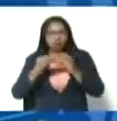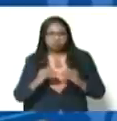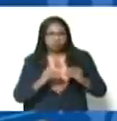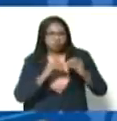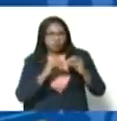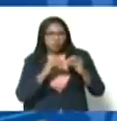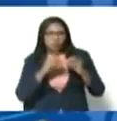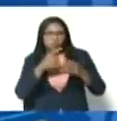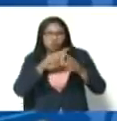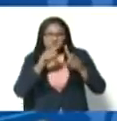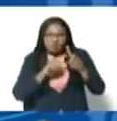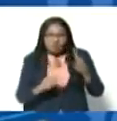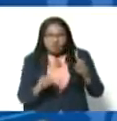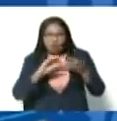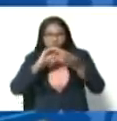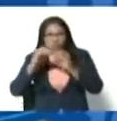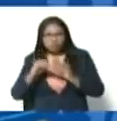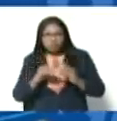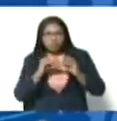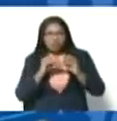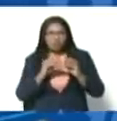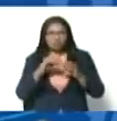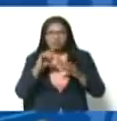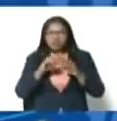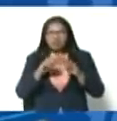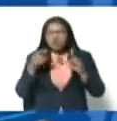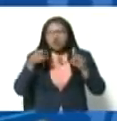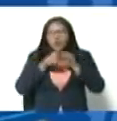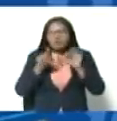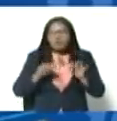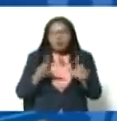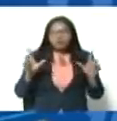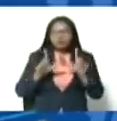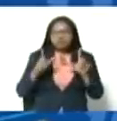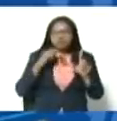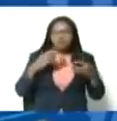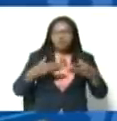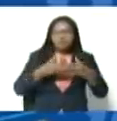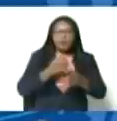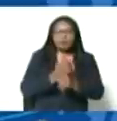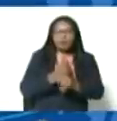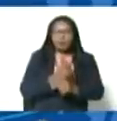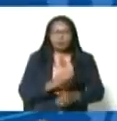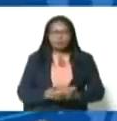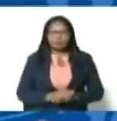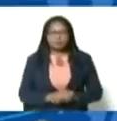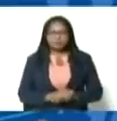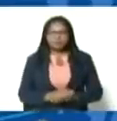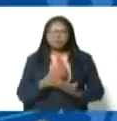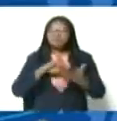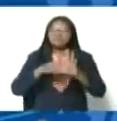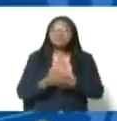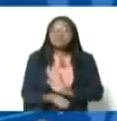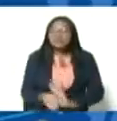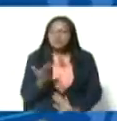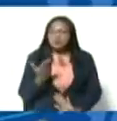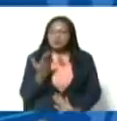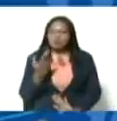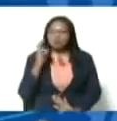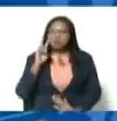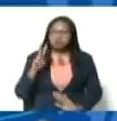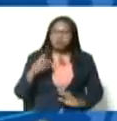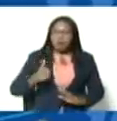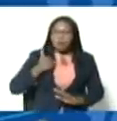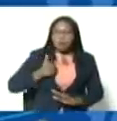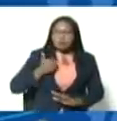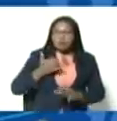modificaciones electromecánicas, modificaciones telemáticas hechas por nuestra clase trabajadora. Y es importante, que quería aprovechar esta oportunidad